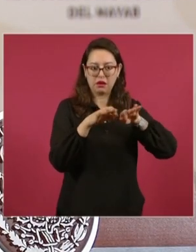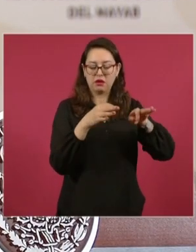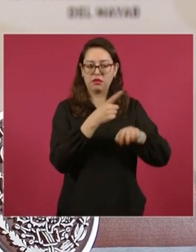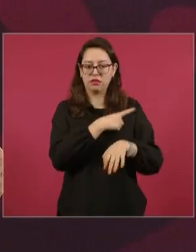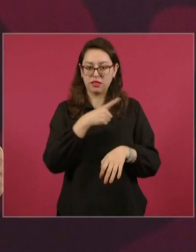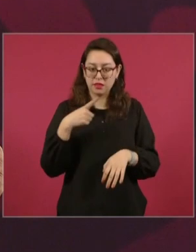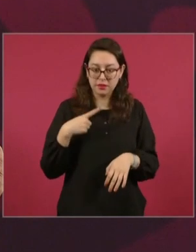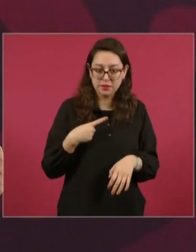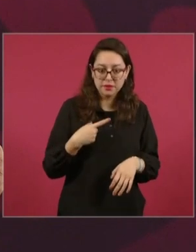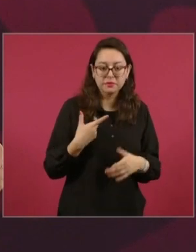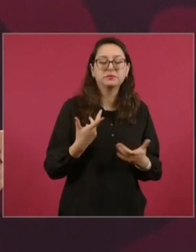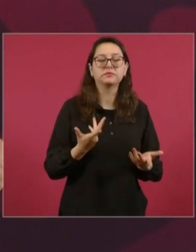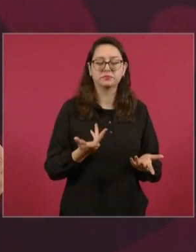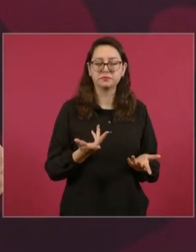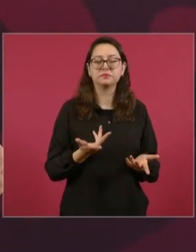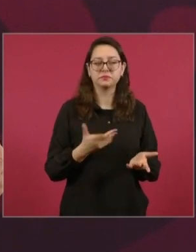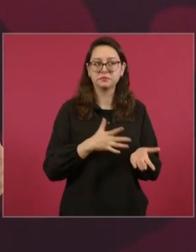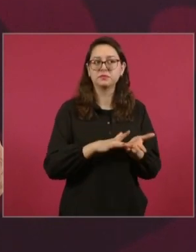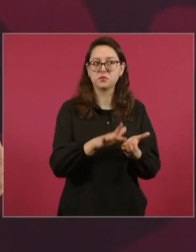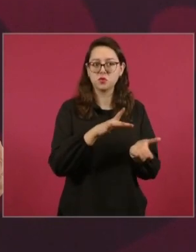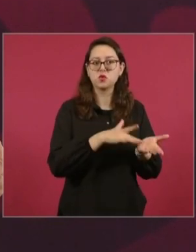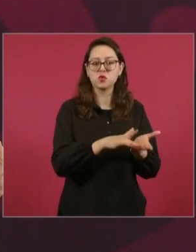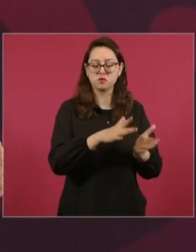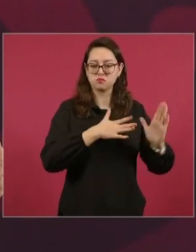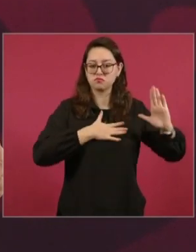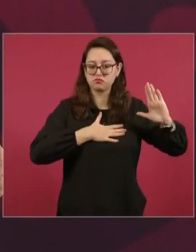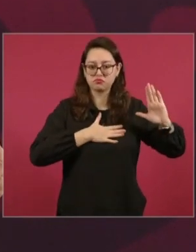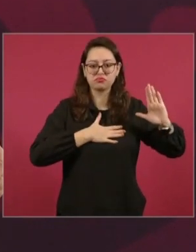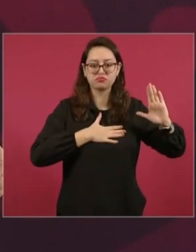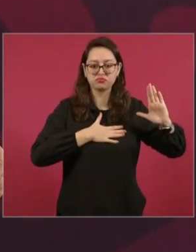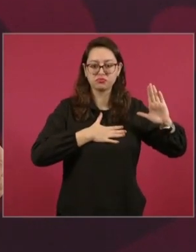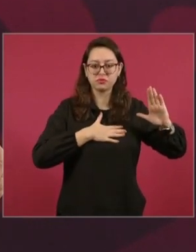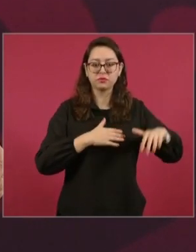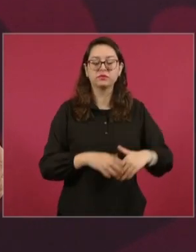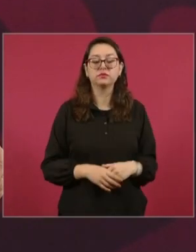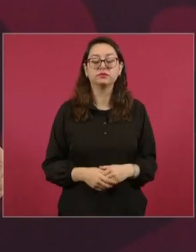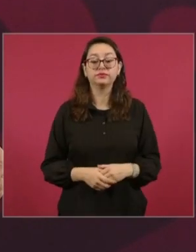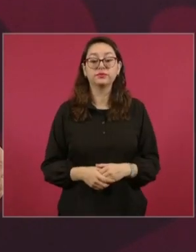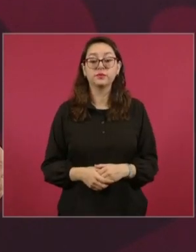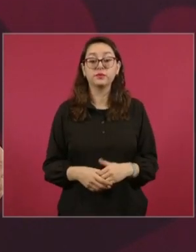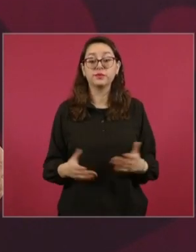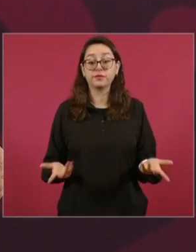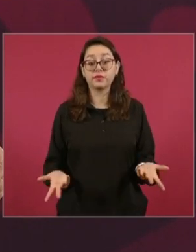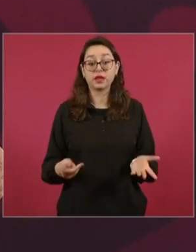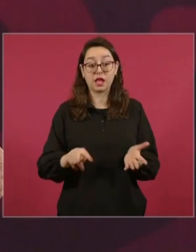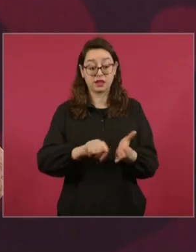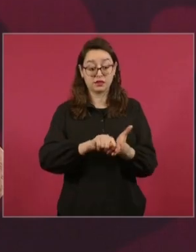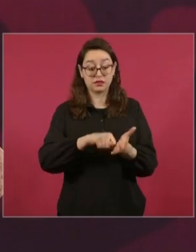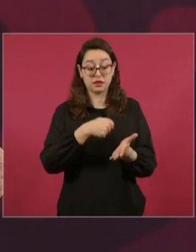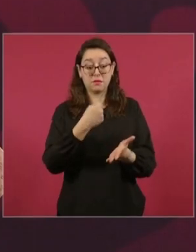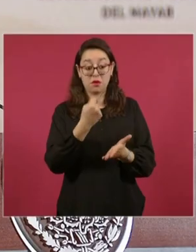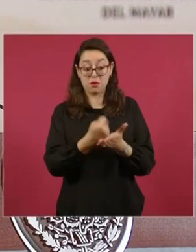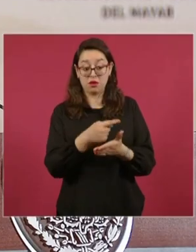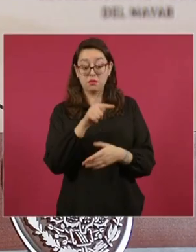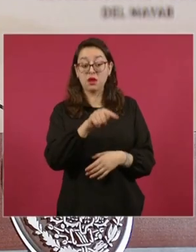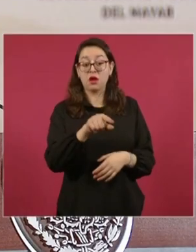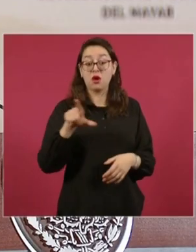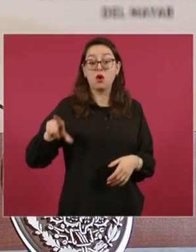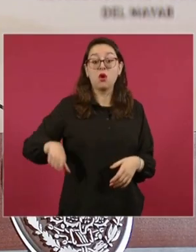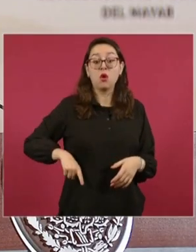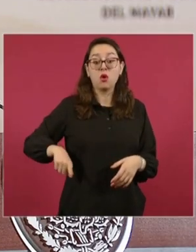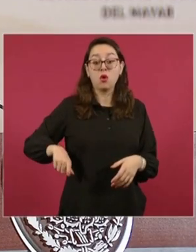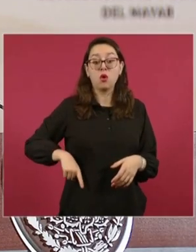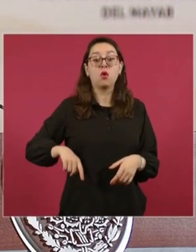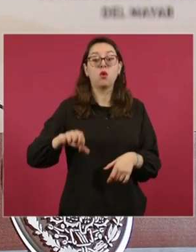Fue un compromiso que hicimos, porque un gobernador tamaulipeco